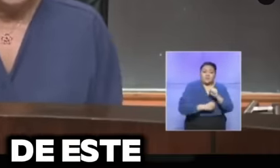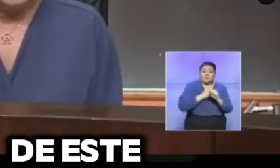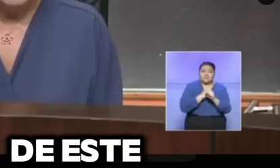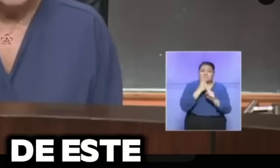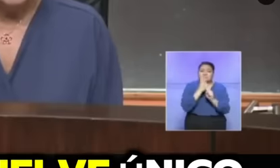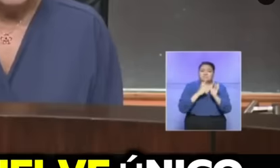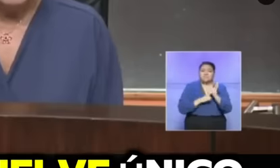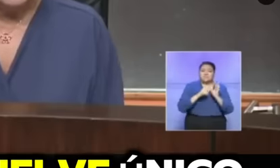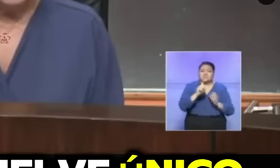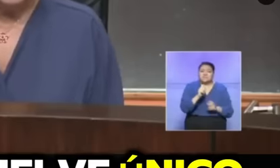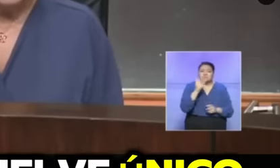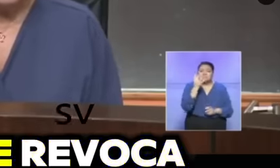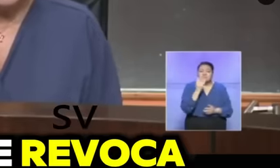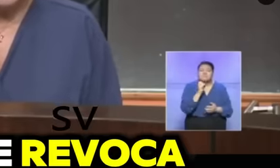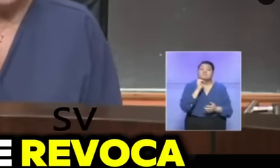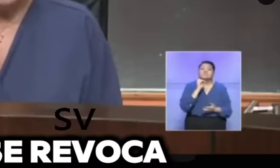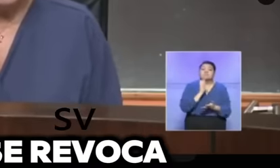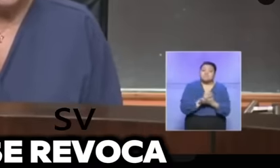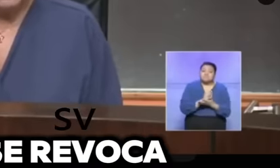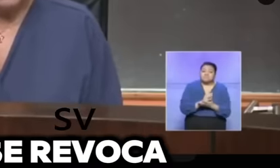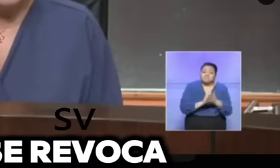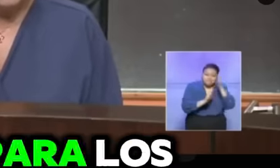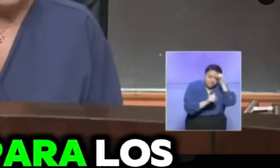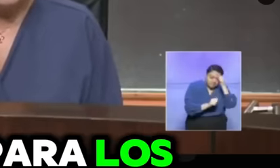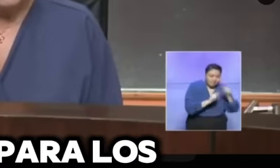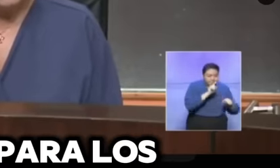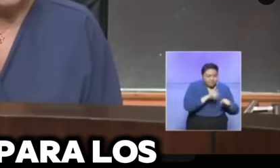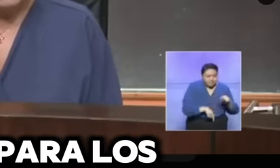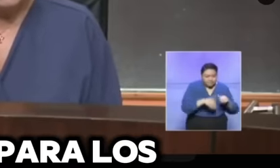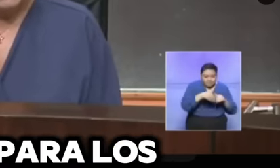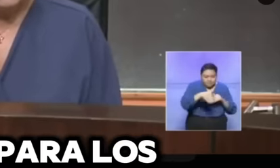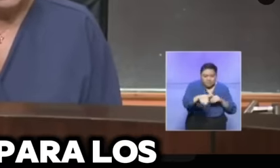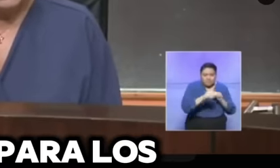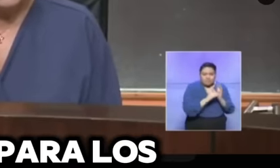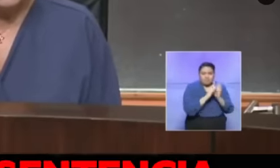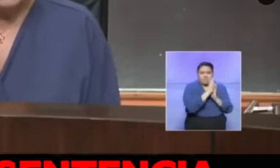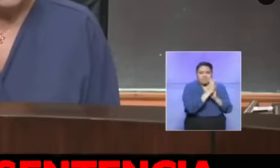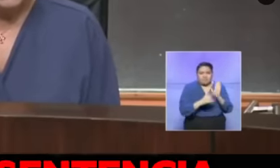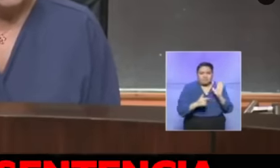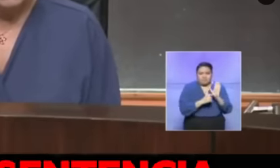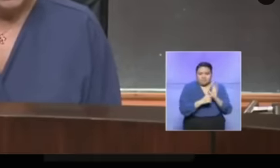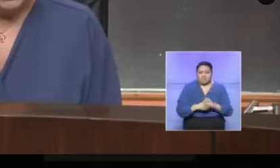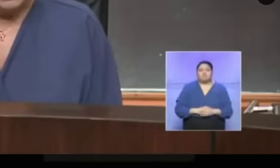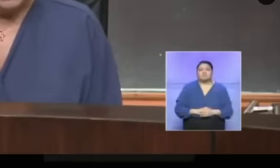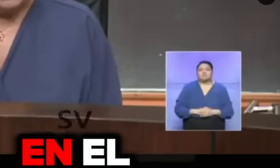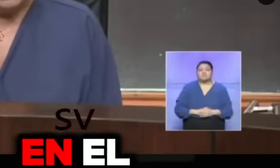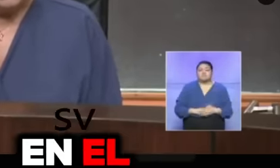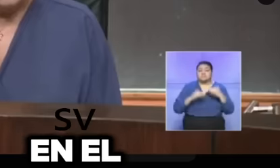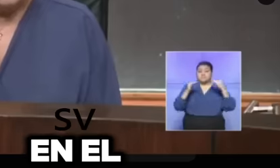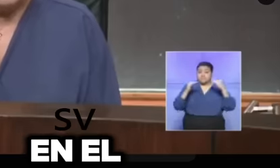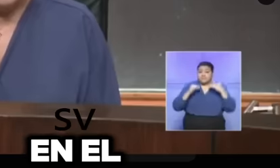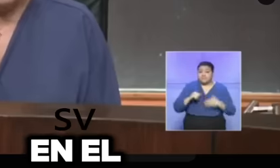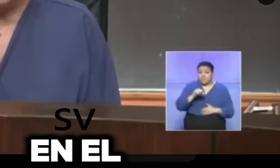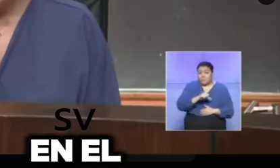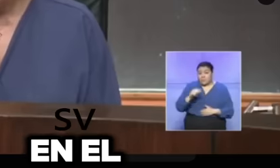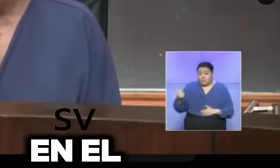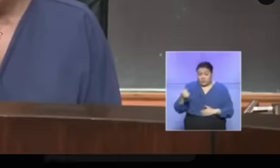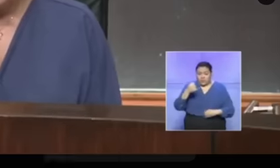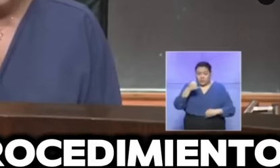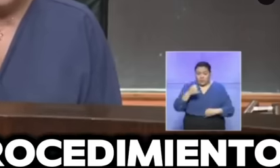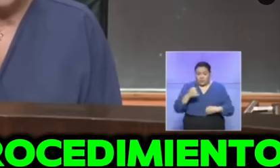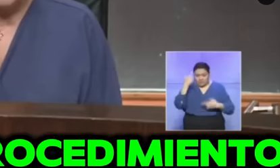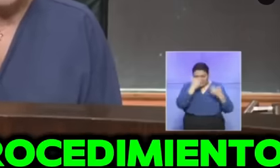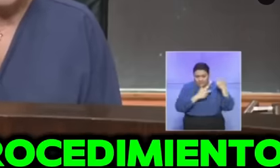año, se resuelve único, se revoca el acuerdo impugnado para los efectos precisados en la sentencia. En el recurso de